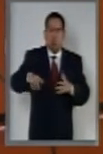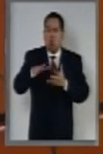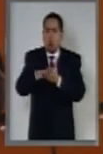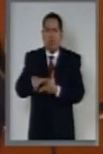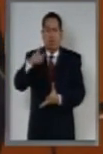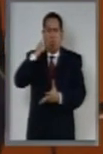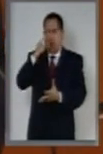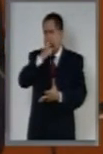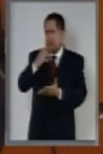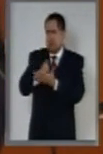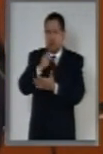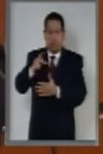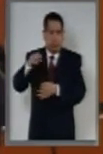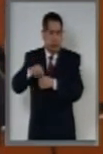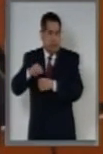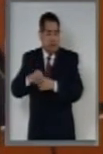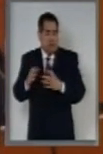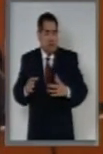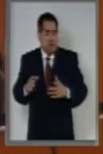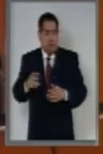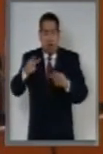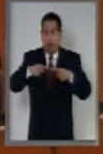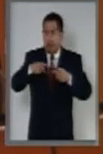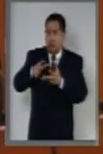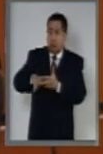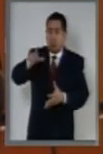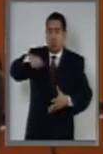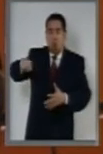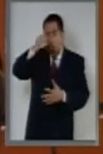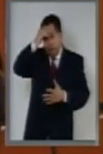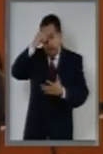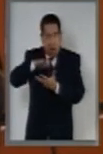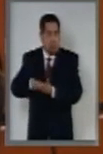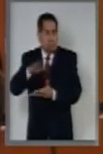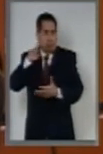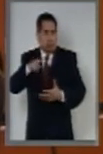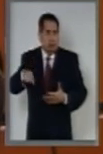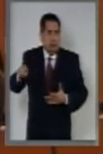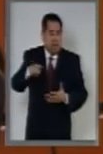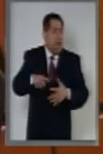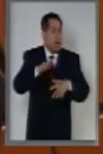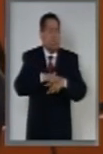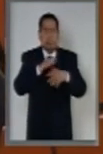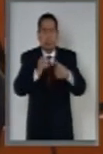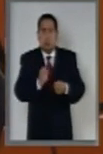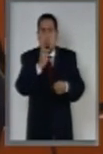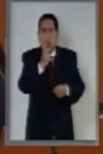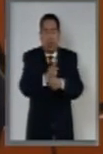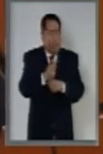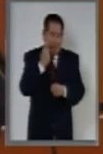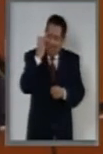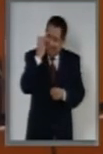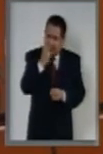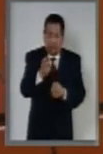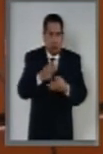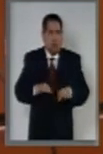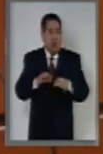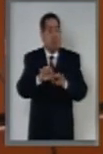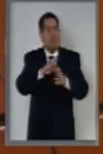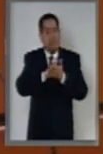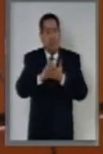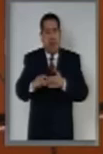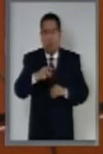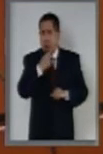democrático, porque en las sociedades democráticas modernas la seguridad debe concebirse como un derecho